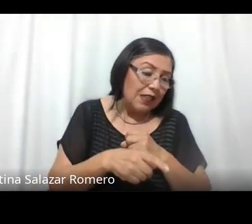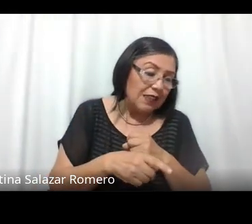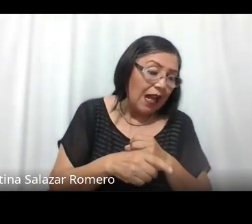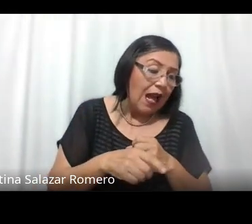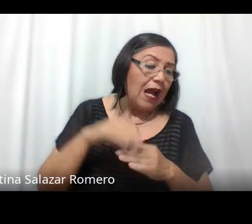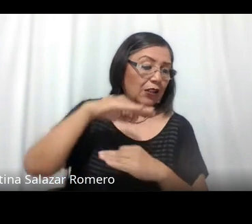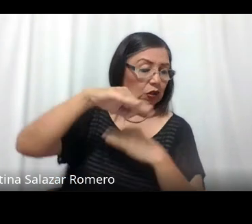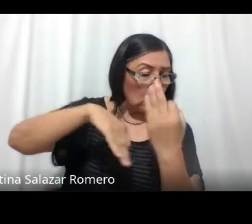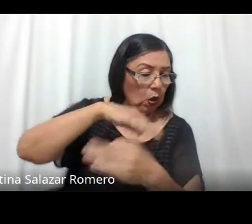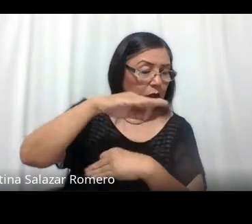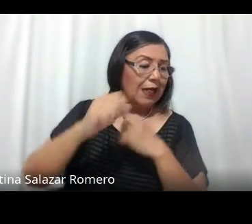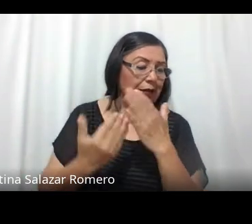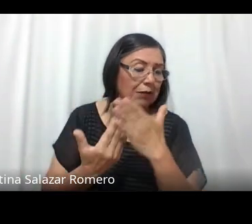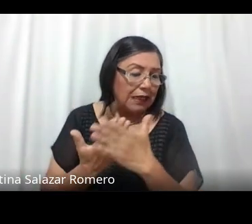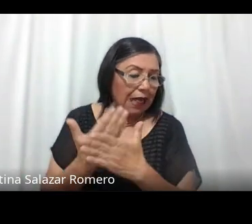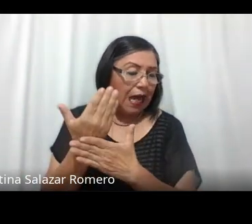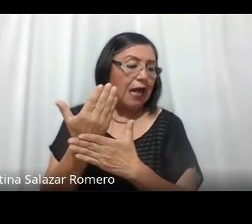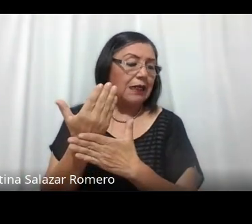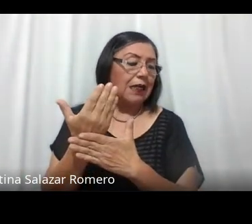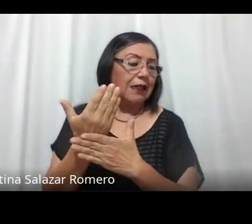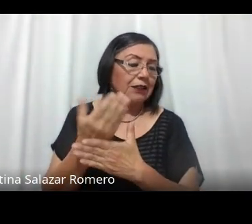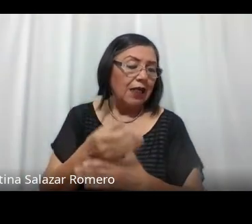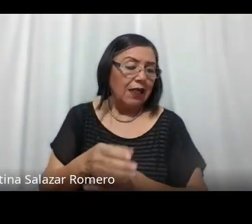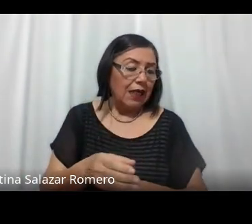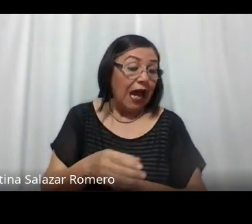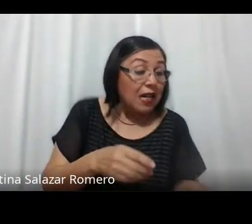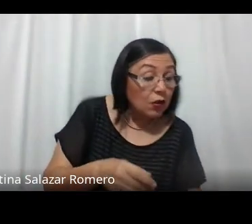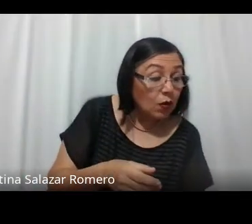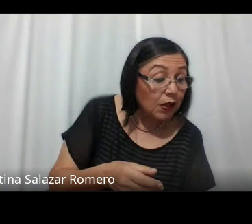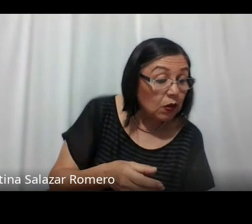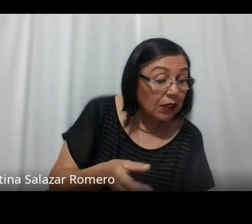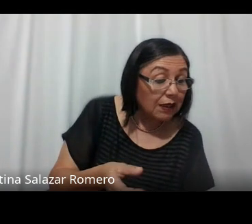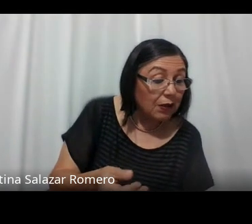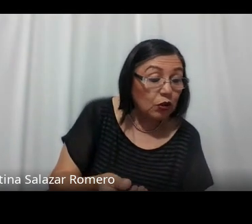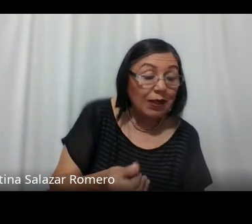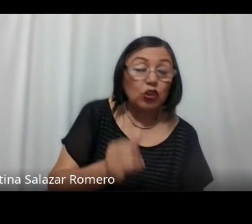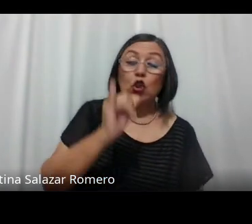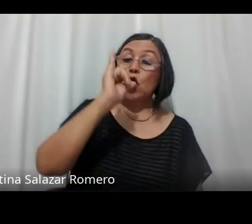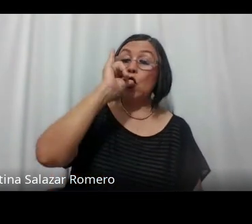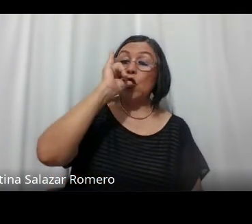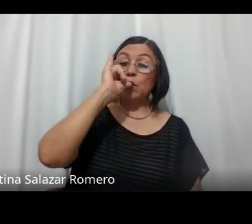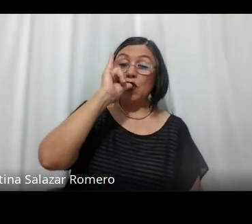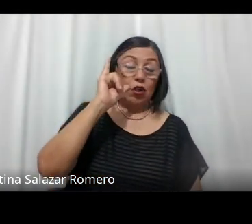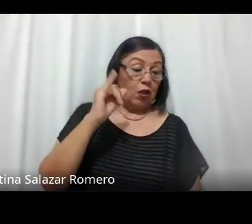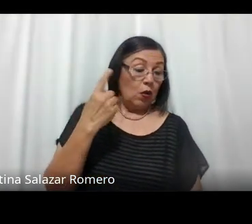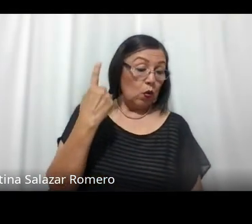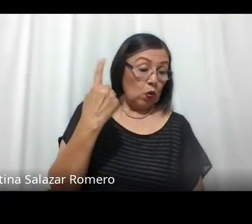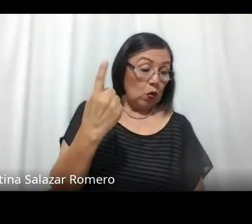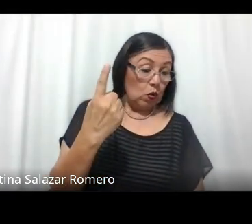pueden decir, a todas las mañanas, y luego veo el verbo tomar,